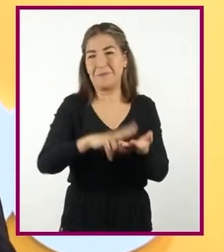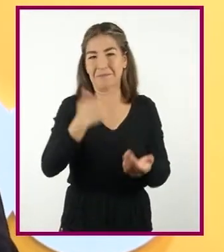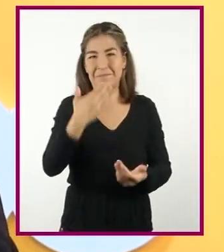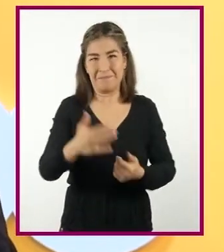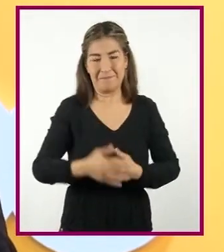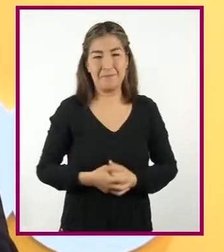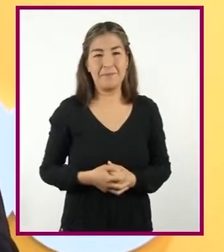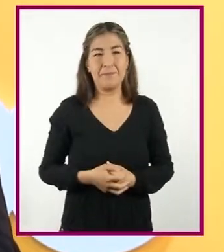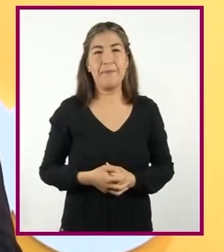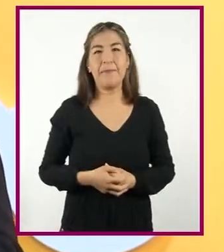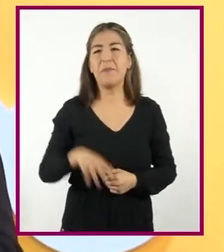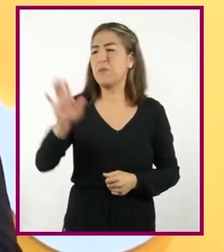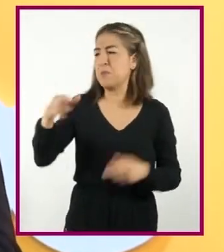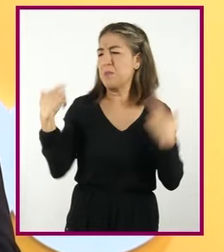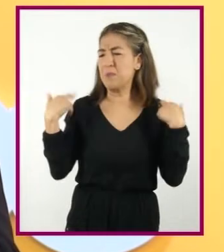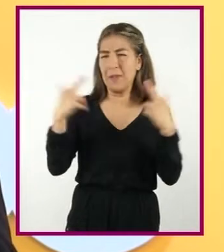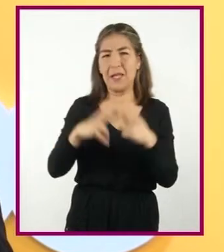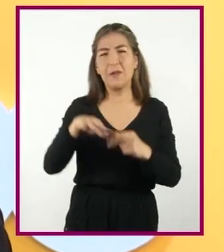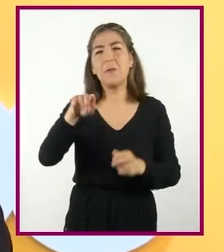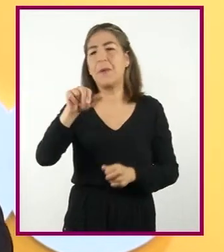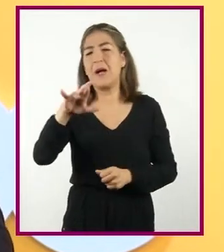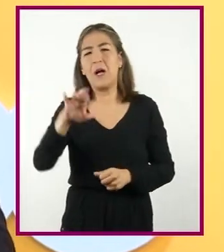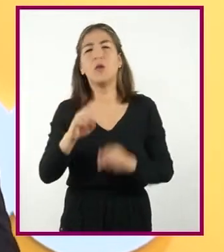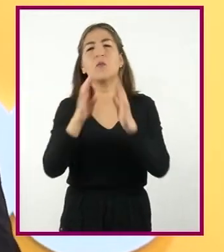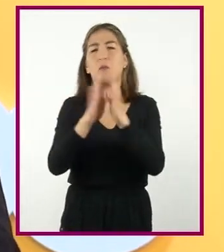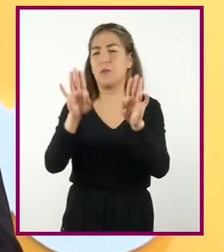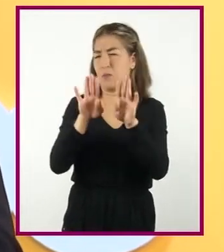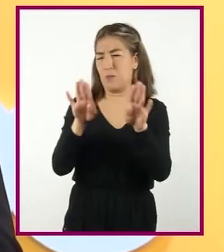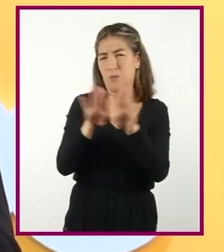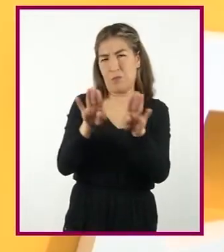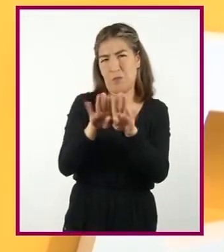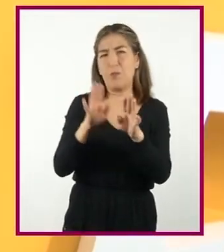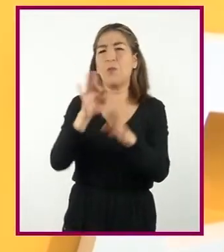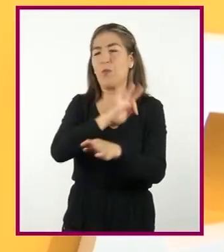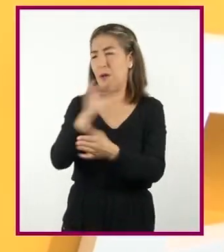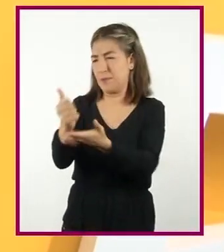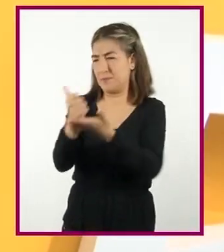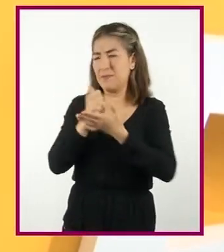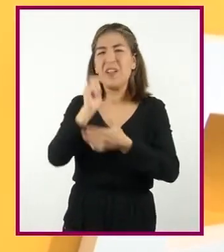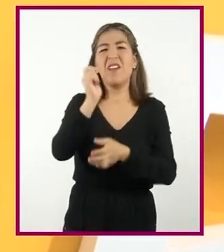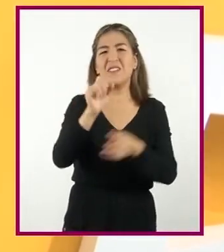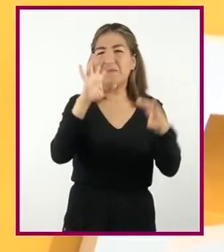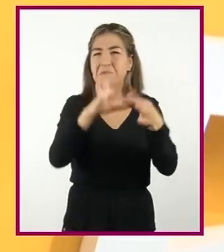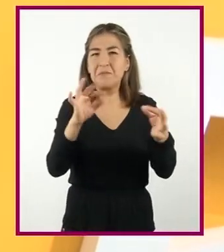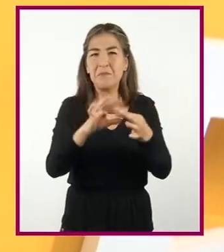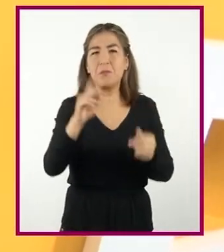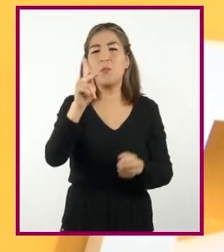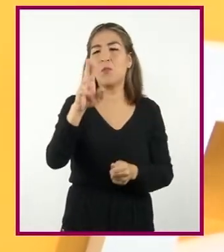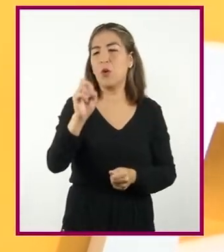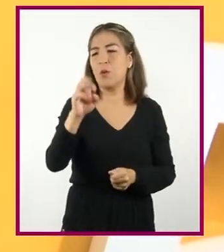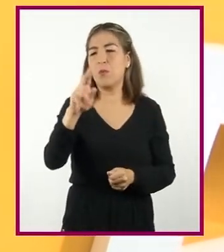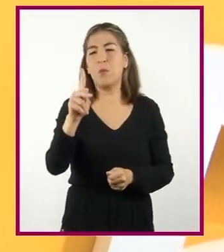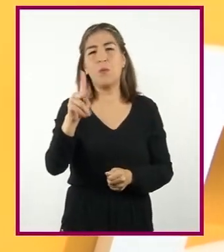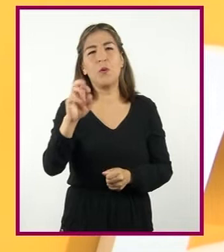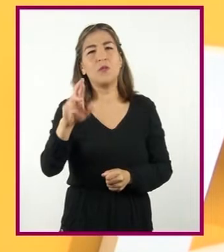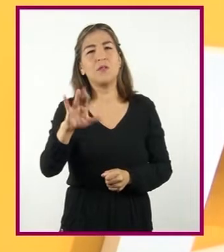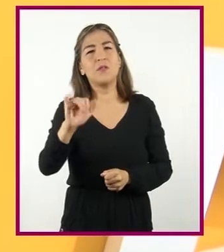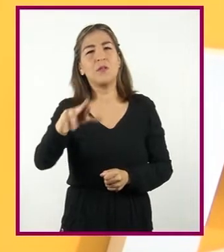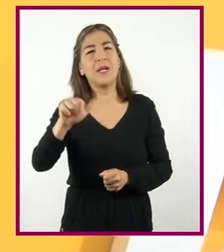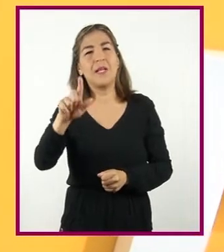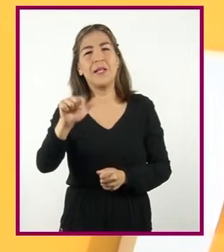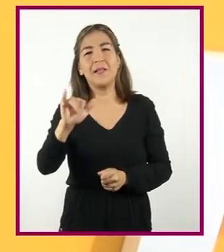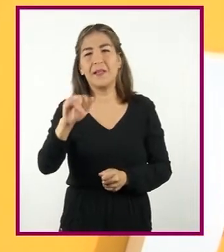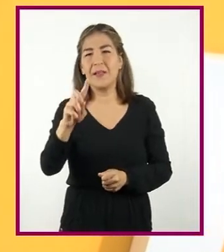Mario, ¿podría decirnos una definición de proporcionalidad? Claro que sí, maestra Raquel. Aunque estoy seguro